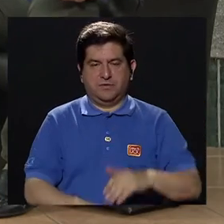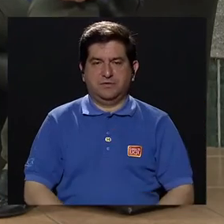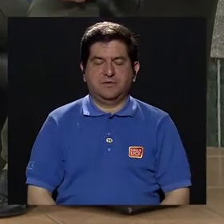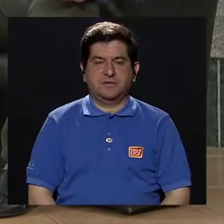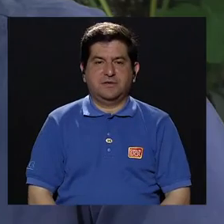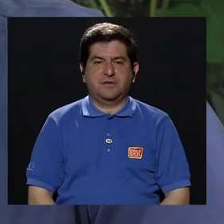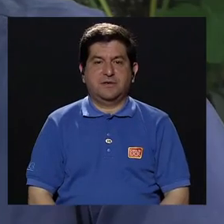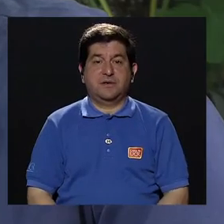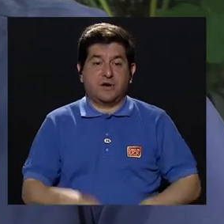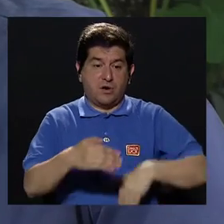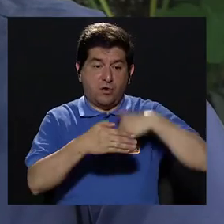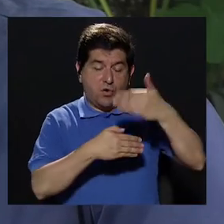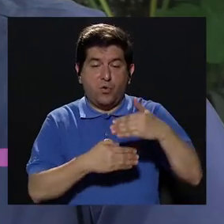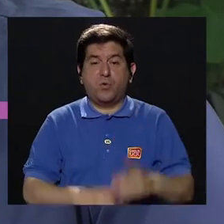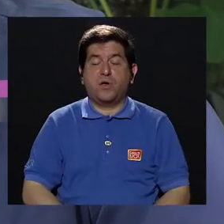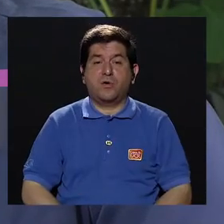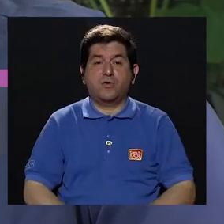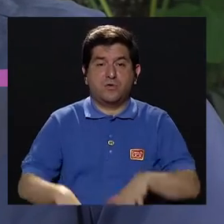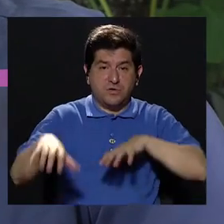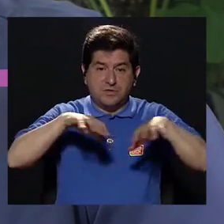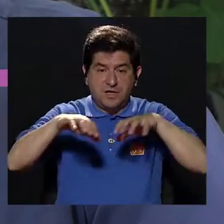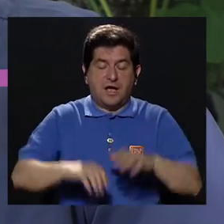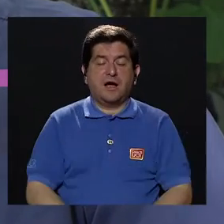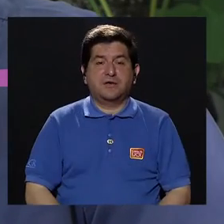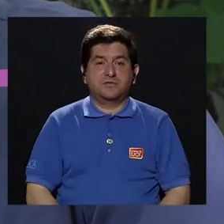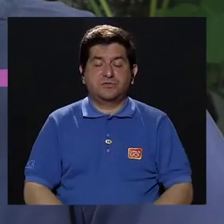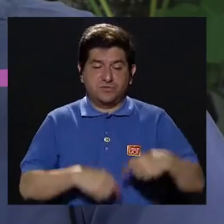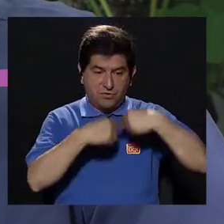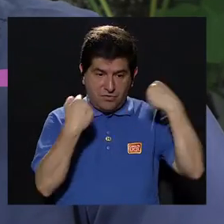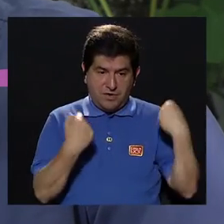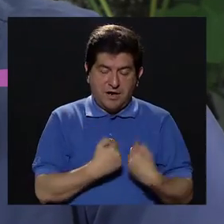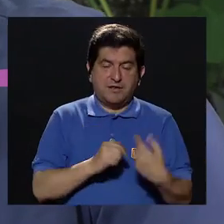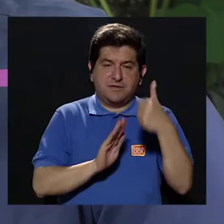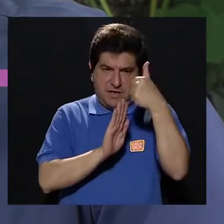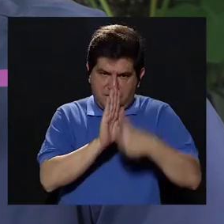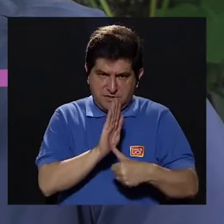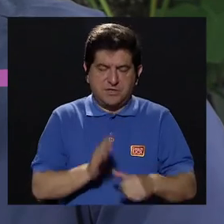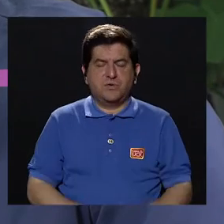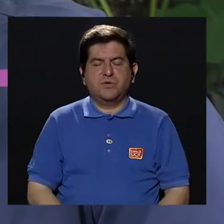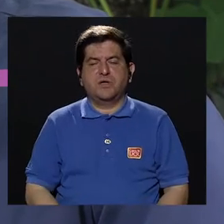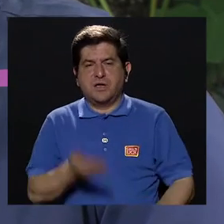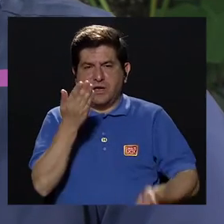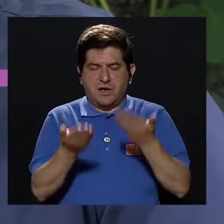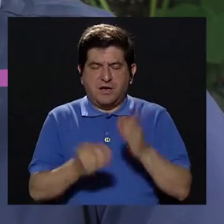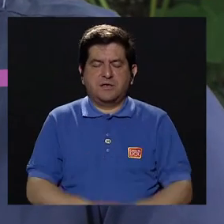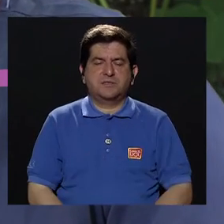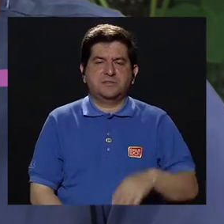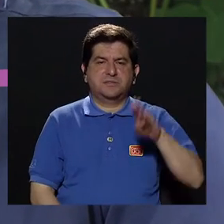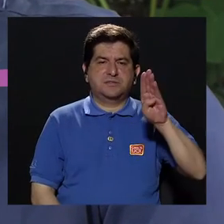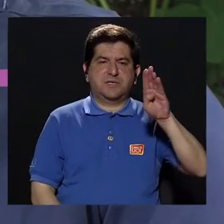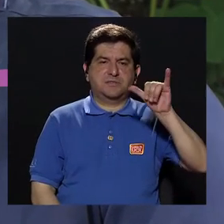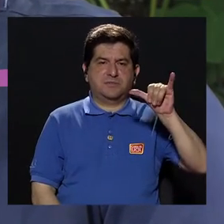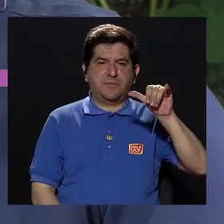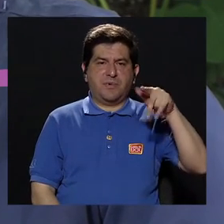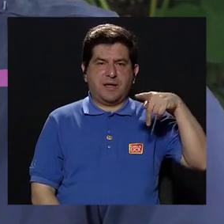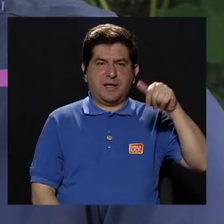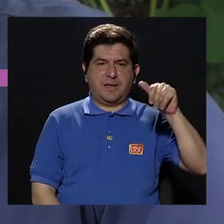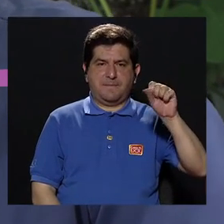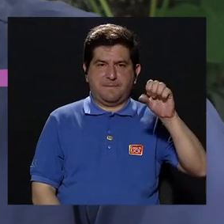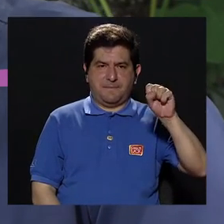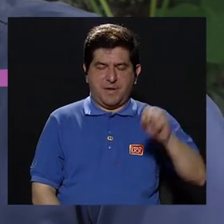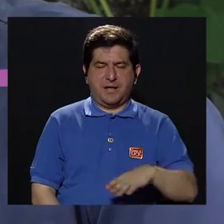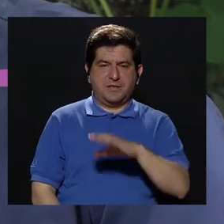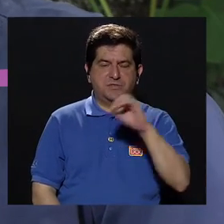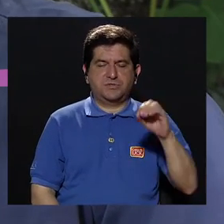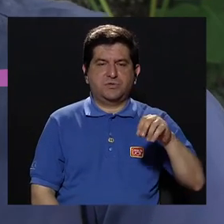internamiento y del evento cardiovascular, ya sea que le coloquen una válvula en el corazón o que le hagan un bypass, que son